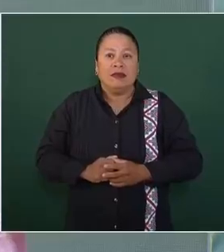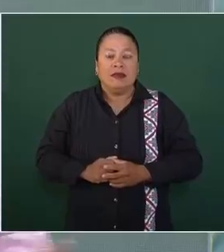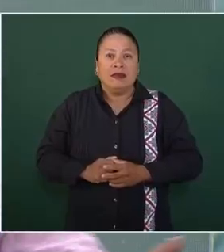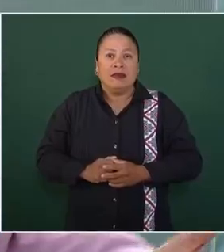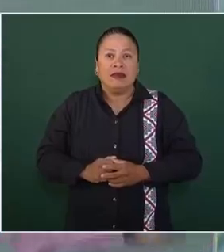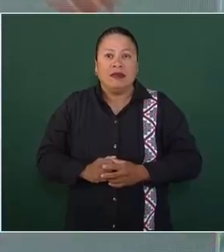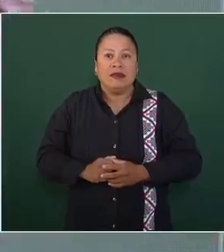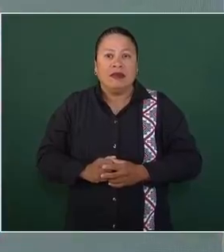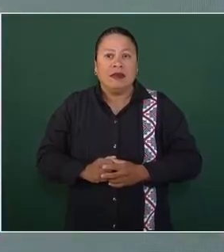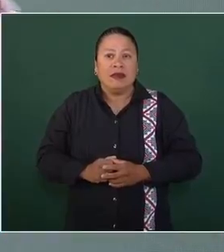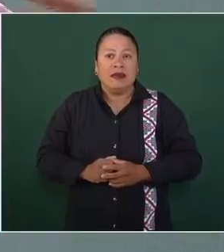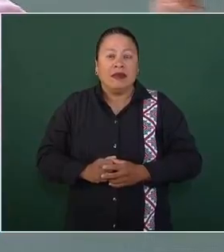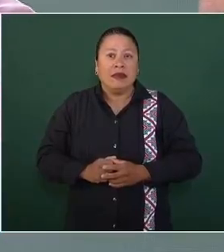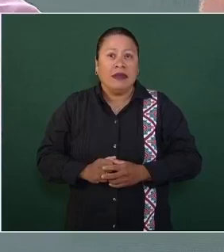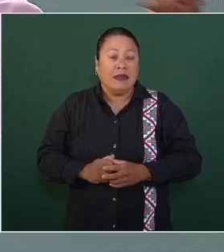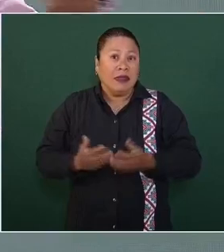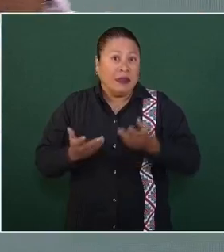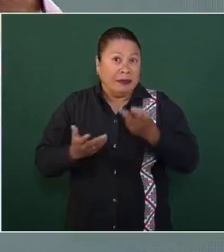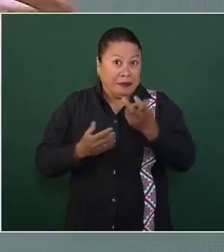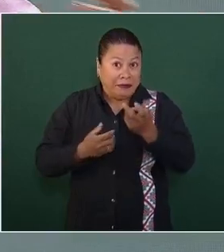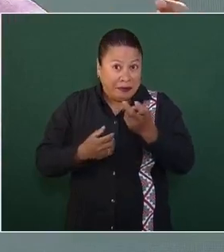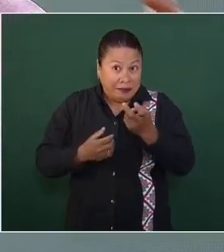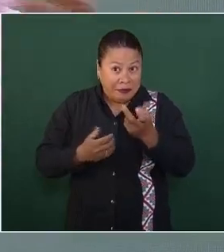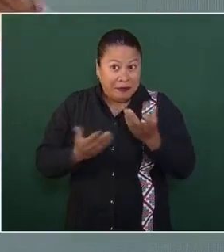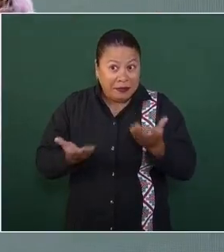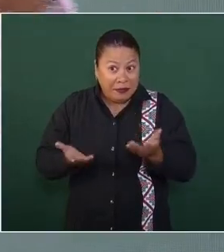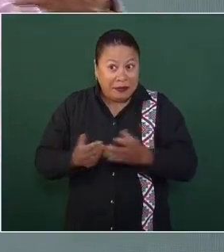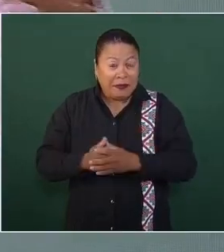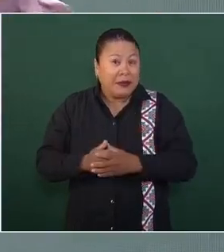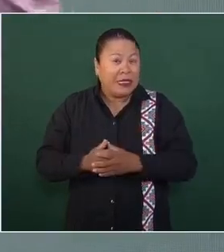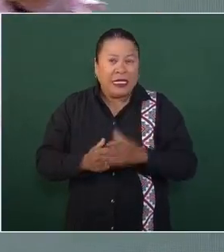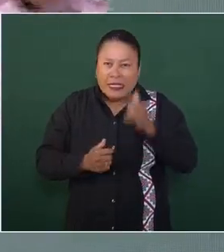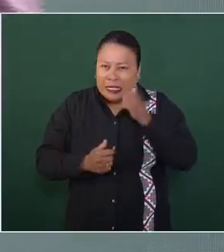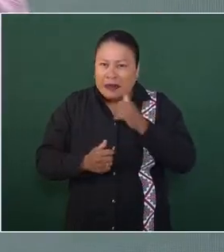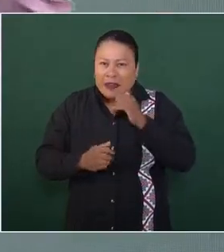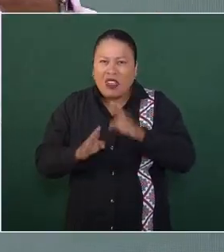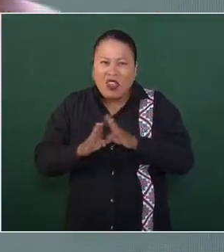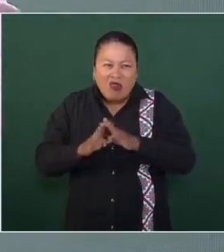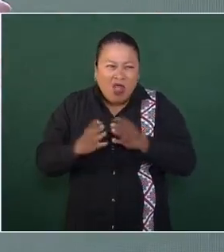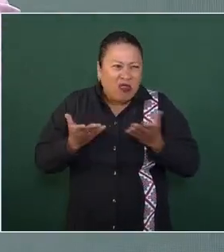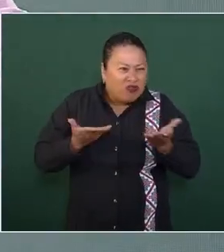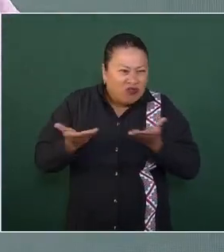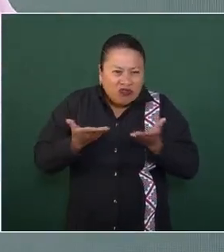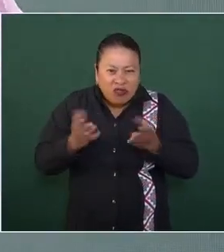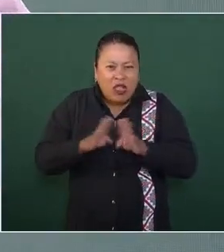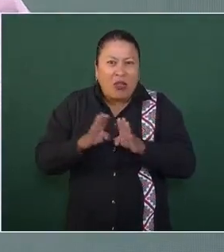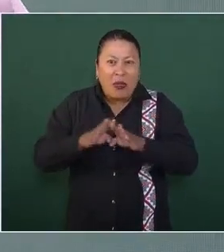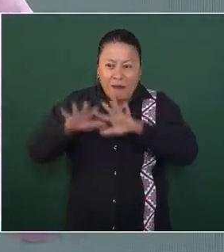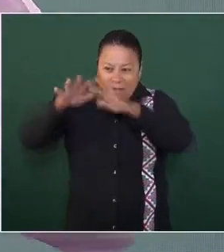y siempre buscando cómo unir